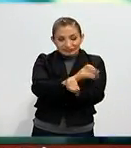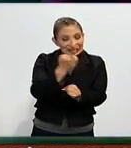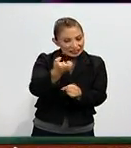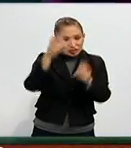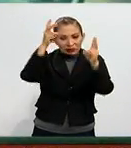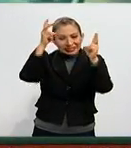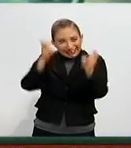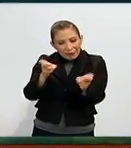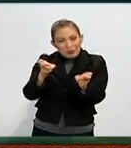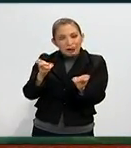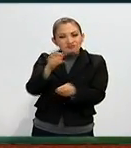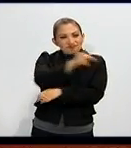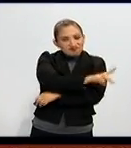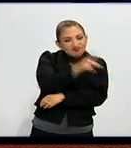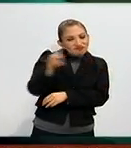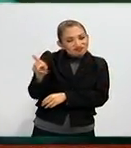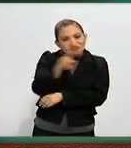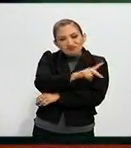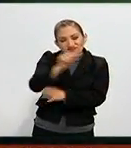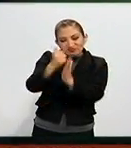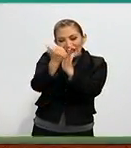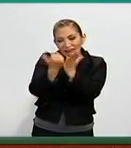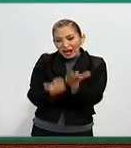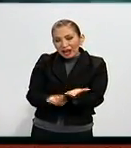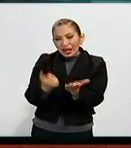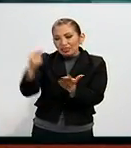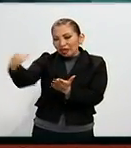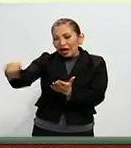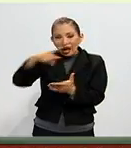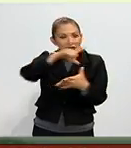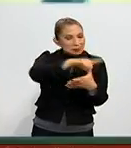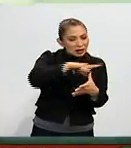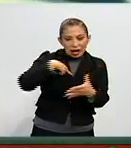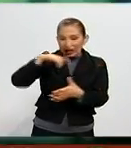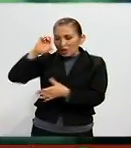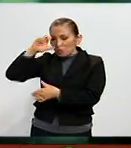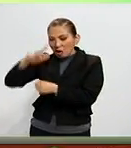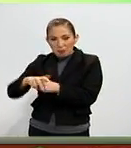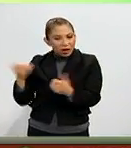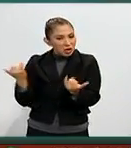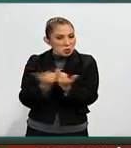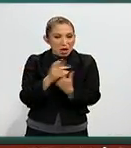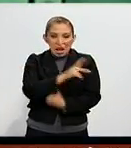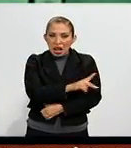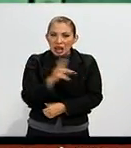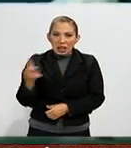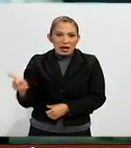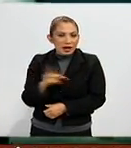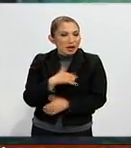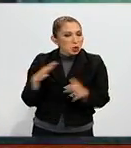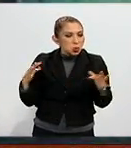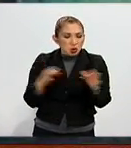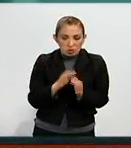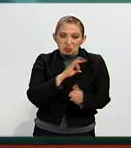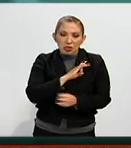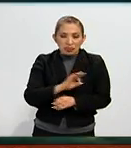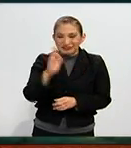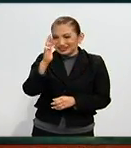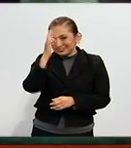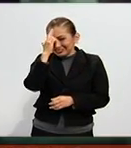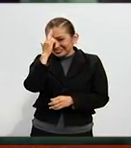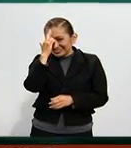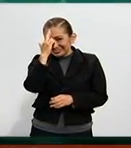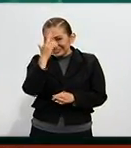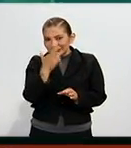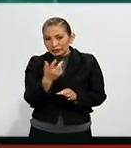temas que tiene en su agenda tanto Europa como América Latina, y creo que juntos, yo siempre me gusta recordar